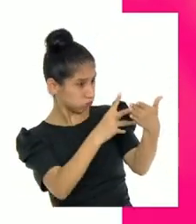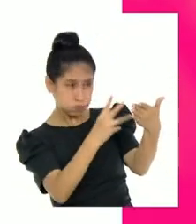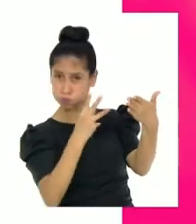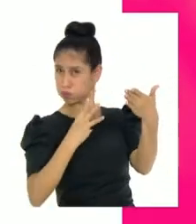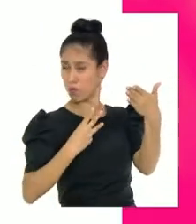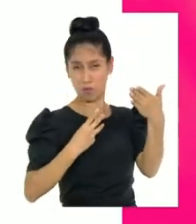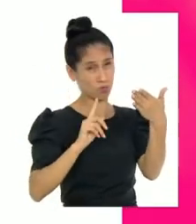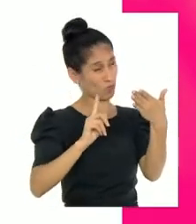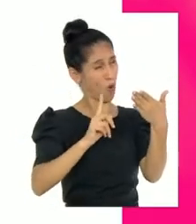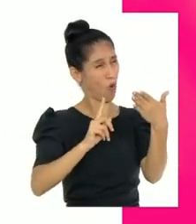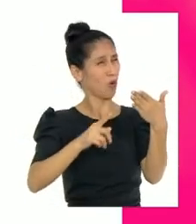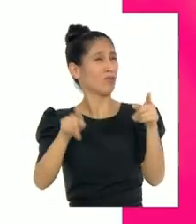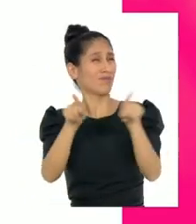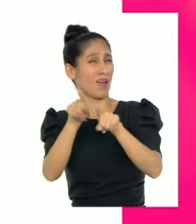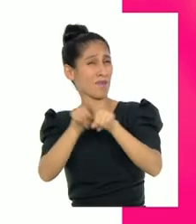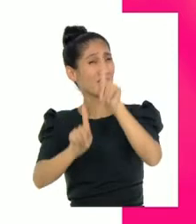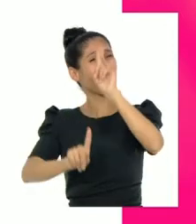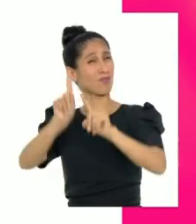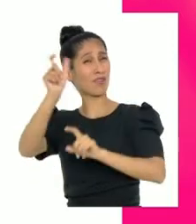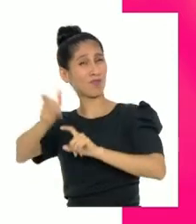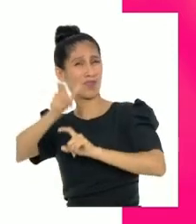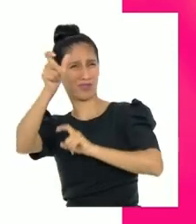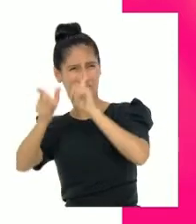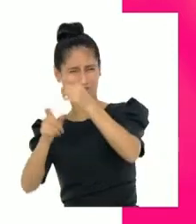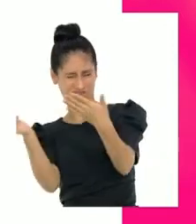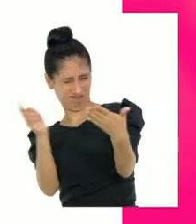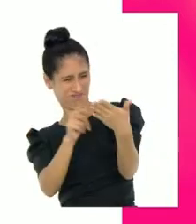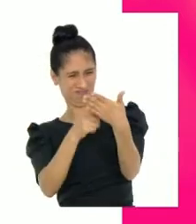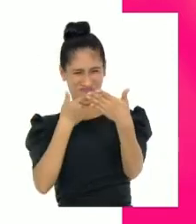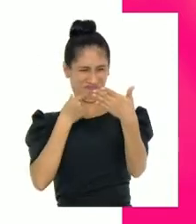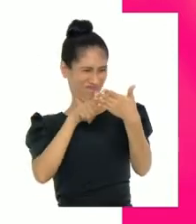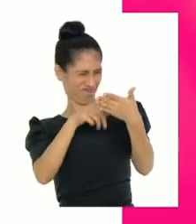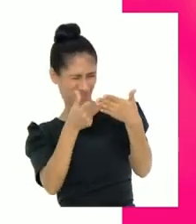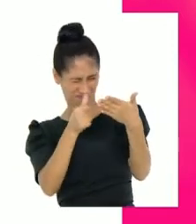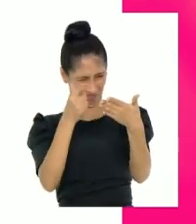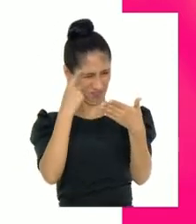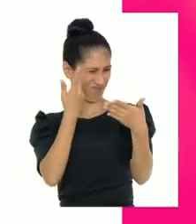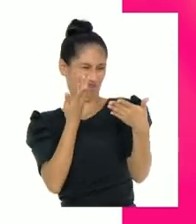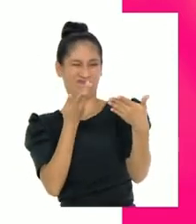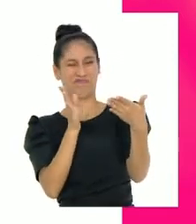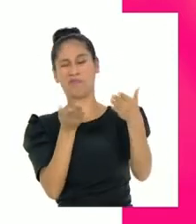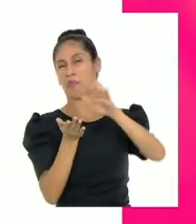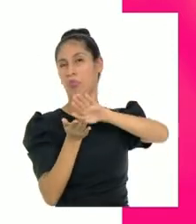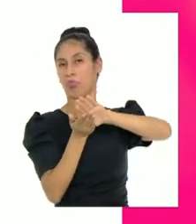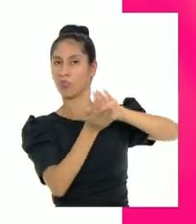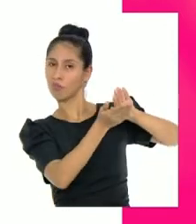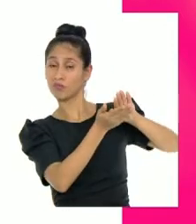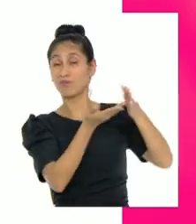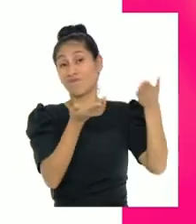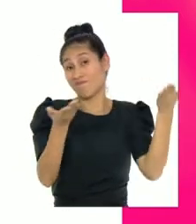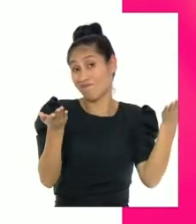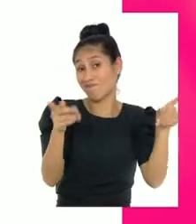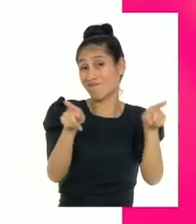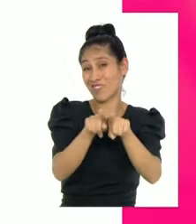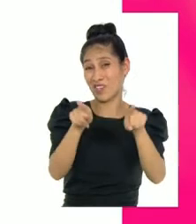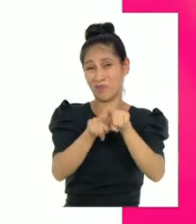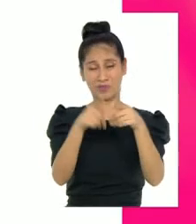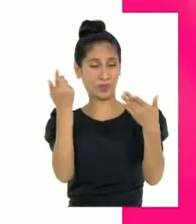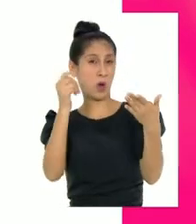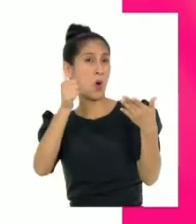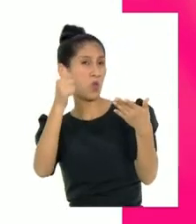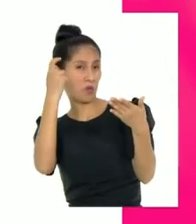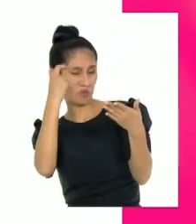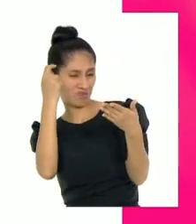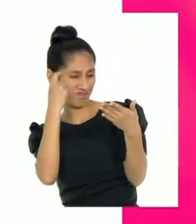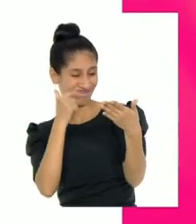se desea influir tiene cierto margen de libertad y puede decidir ignorar el mensaje, así como pensarlo críticamente y